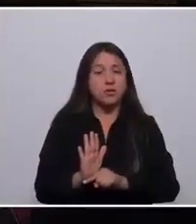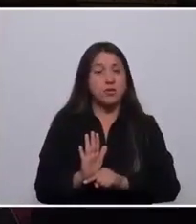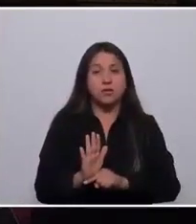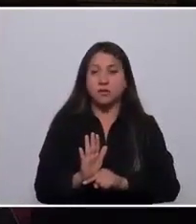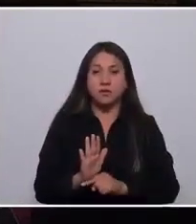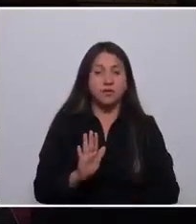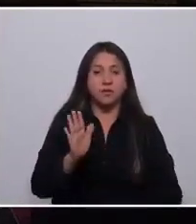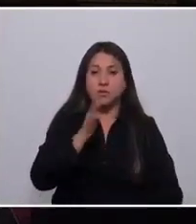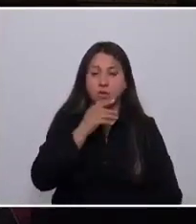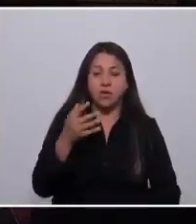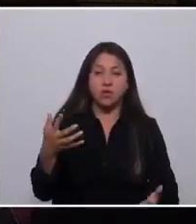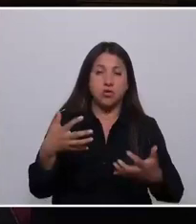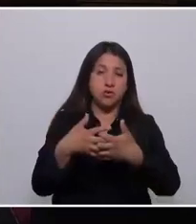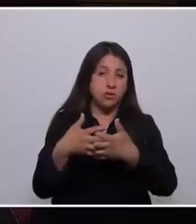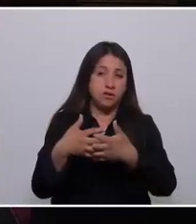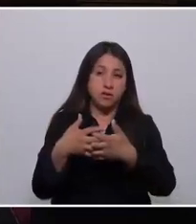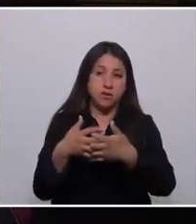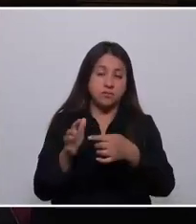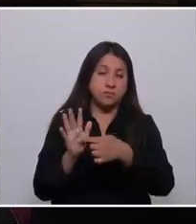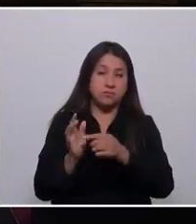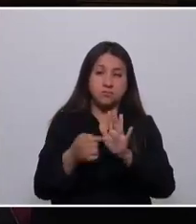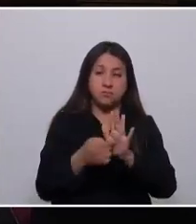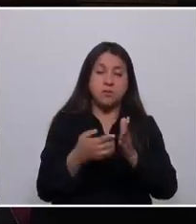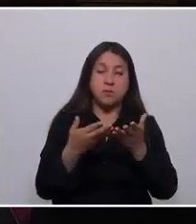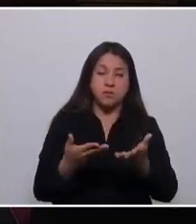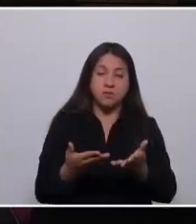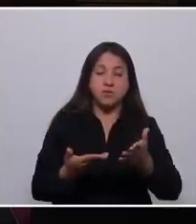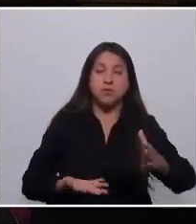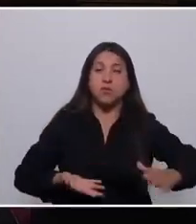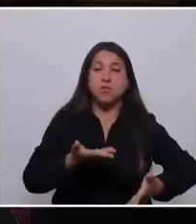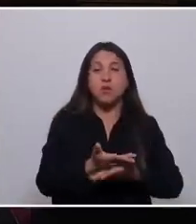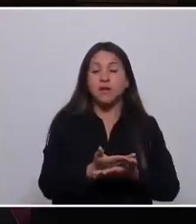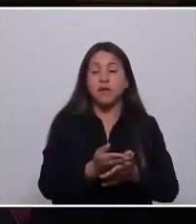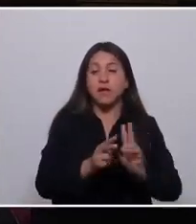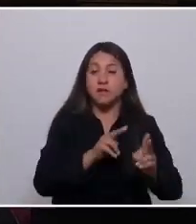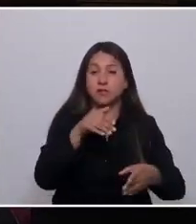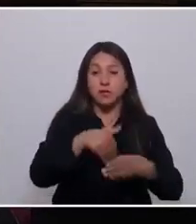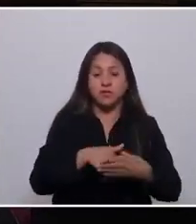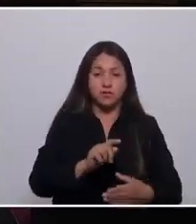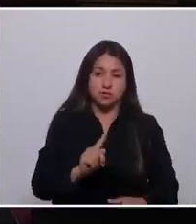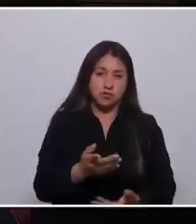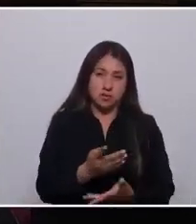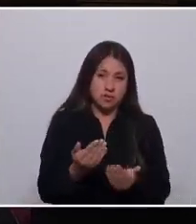tal compatibilidad y que, por lo tanto, la propuesta sería no someterlas a votación.